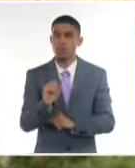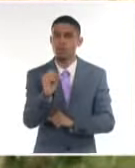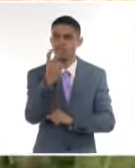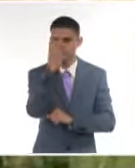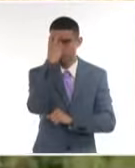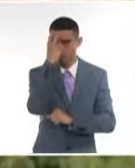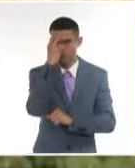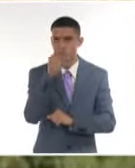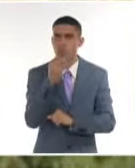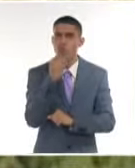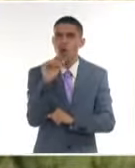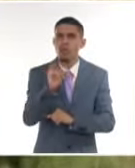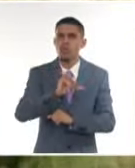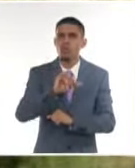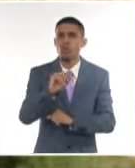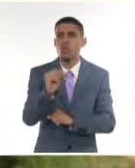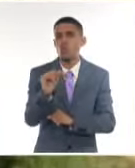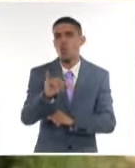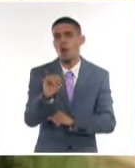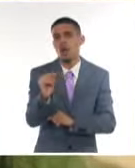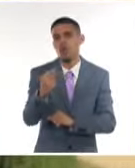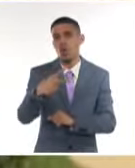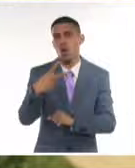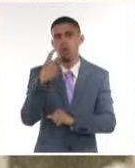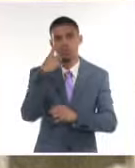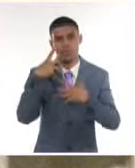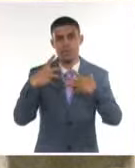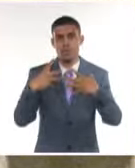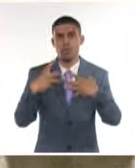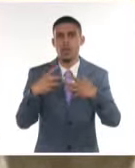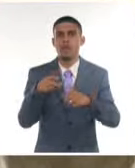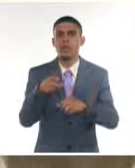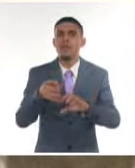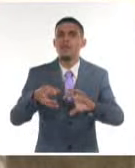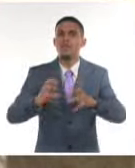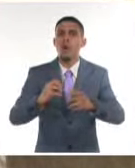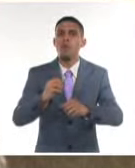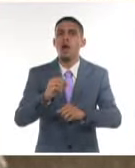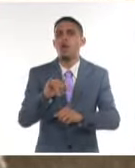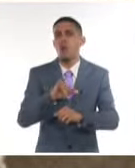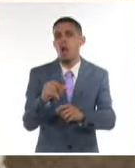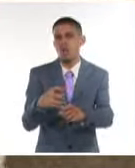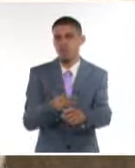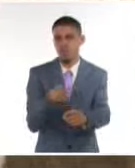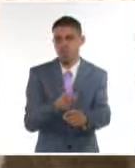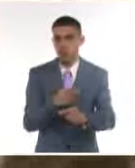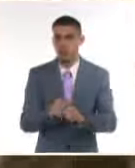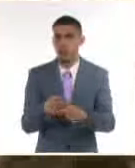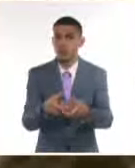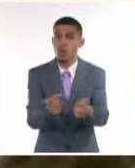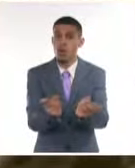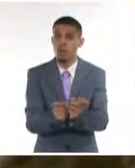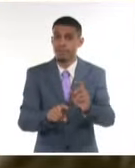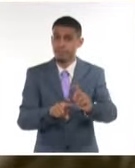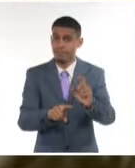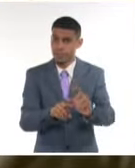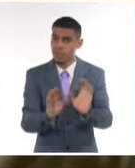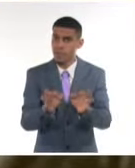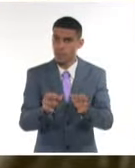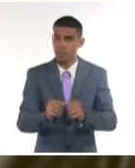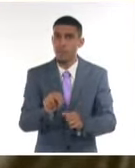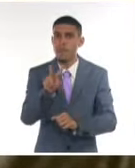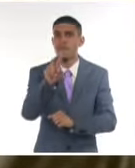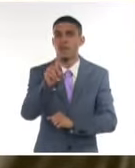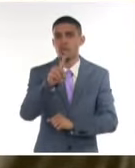que ocurrieran dos hechos totalmente insólitos para un territorio en guerra: el Congreso Campesino en Armas el 21